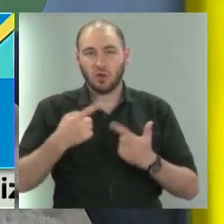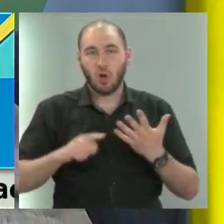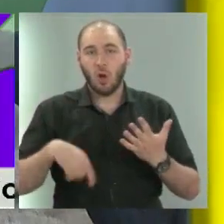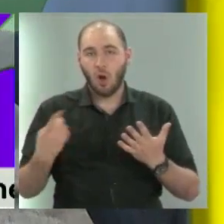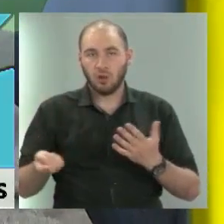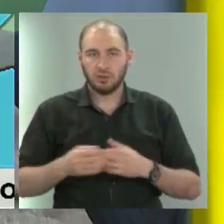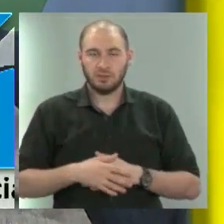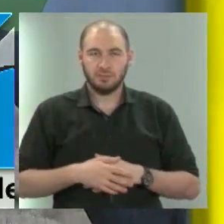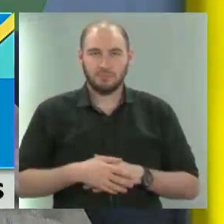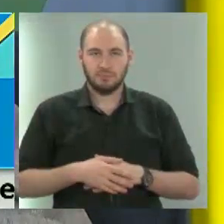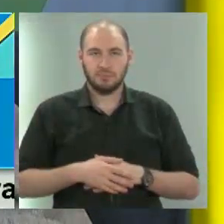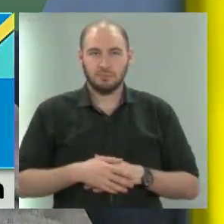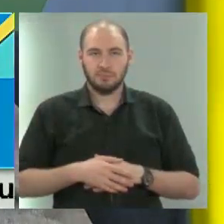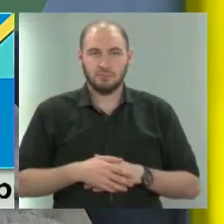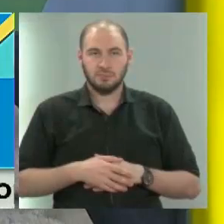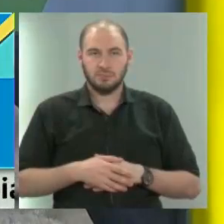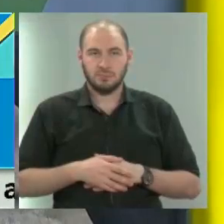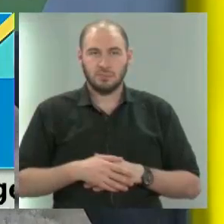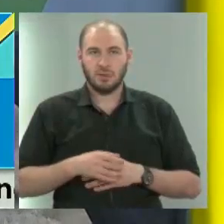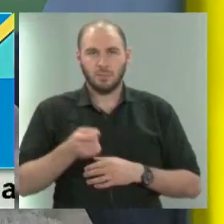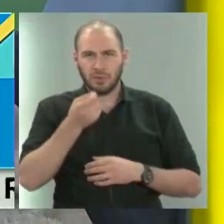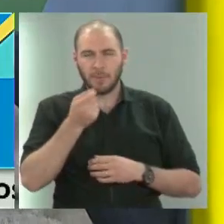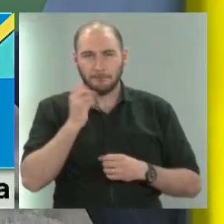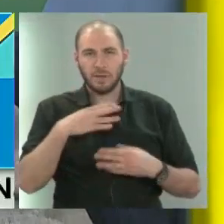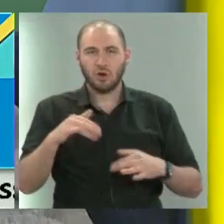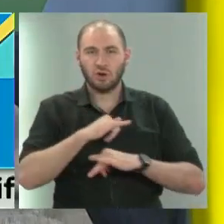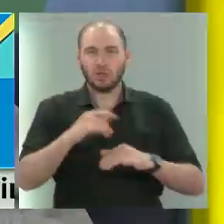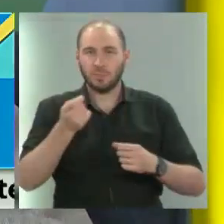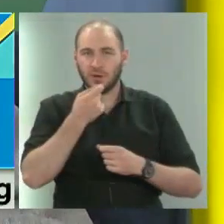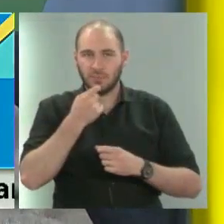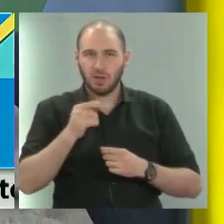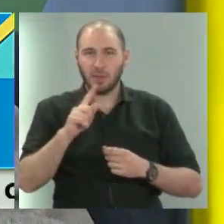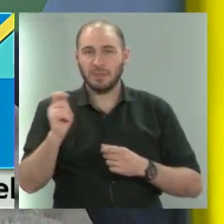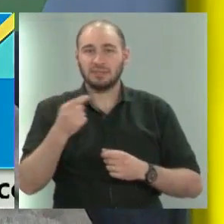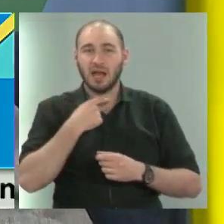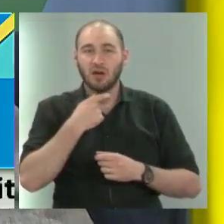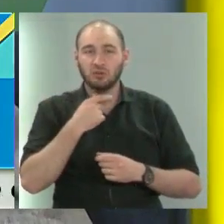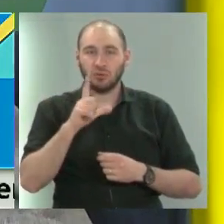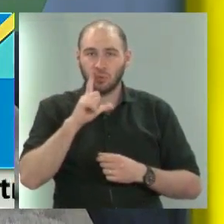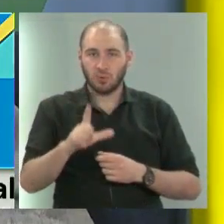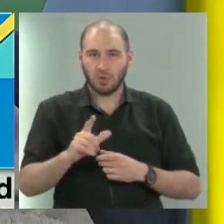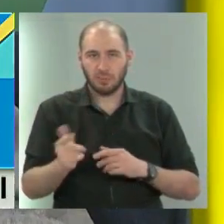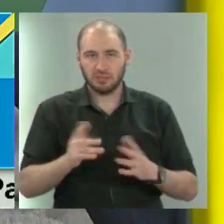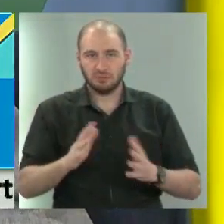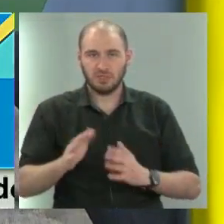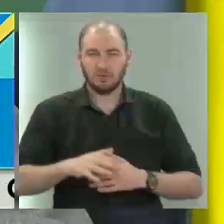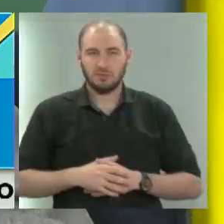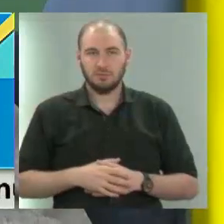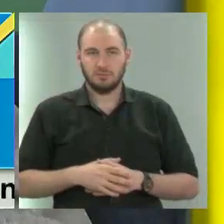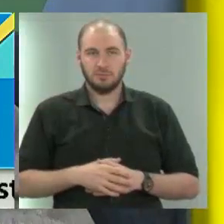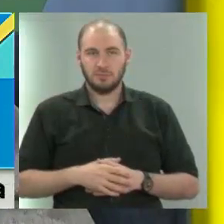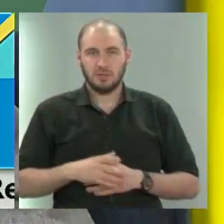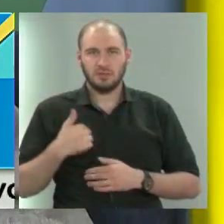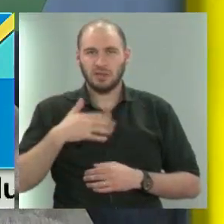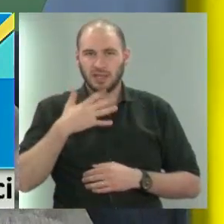acciones, obviamente. Hubiera sido mejor noticia si hubiera sido dada en el mes de agosto o julio, más o menos. Yo